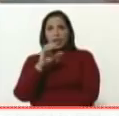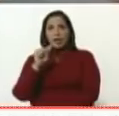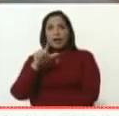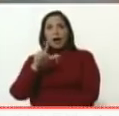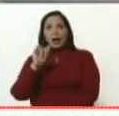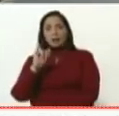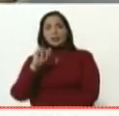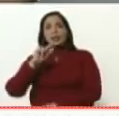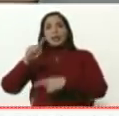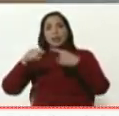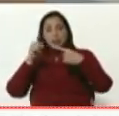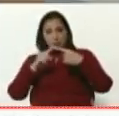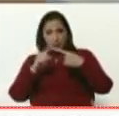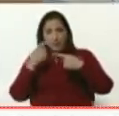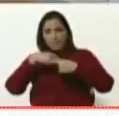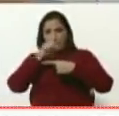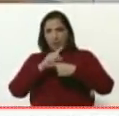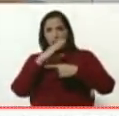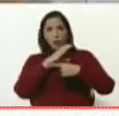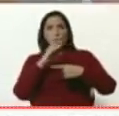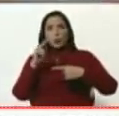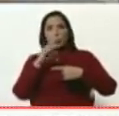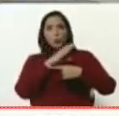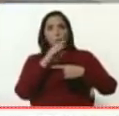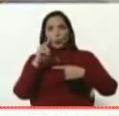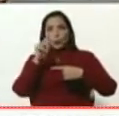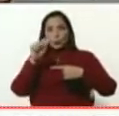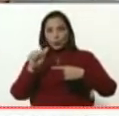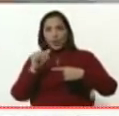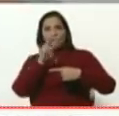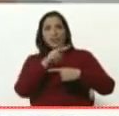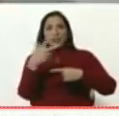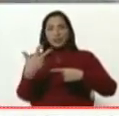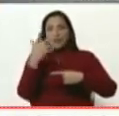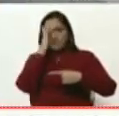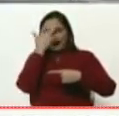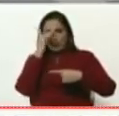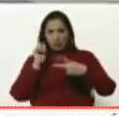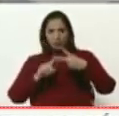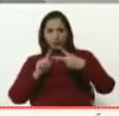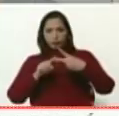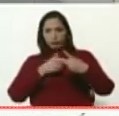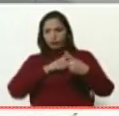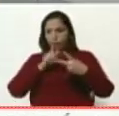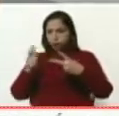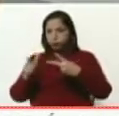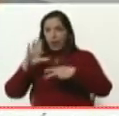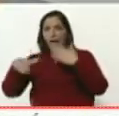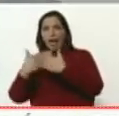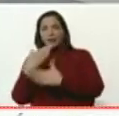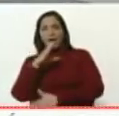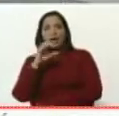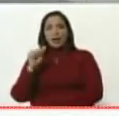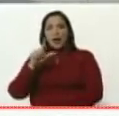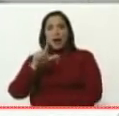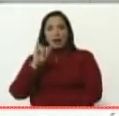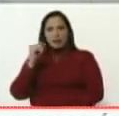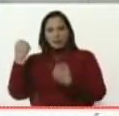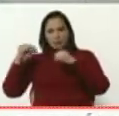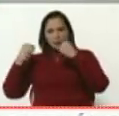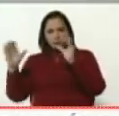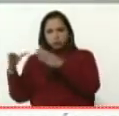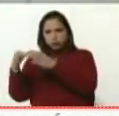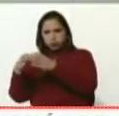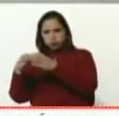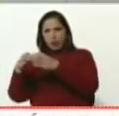Cúcuta el 23 de febrero, de allí fueron a Cali a entrenarse en acciones terroristas y paramilitares, y luego